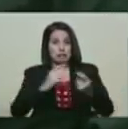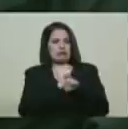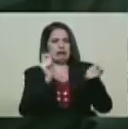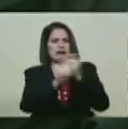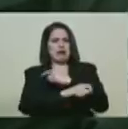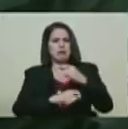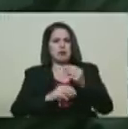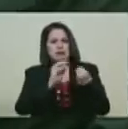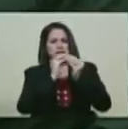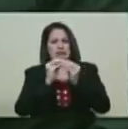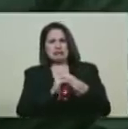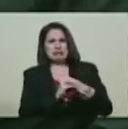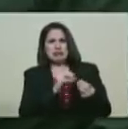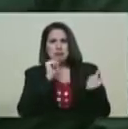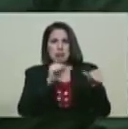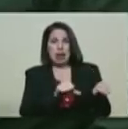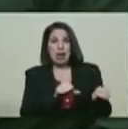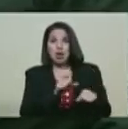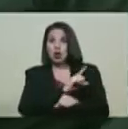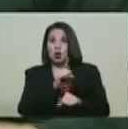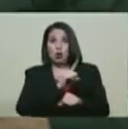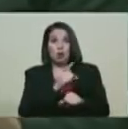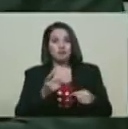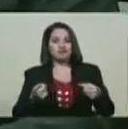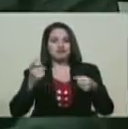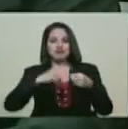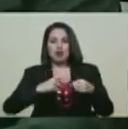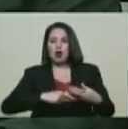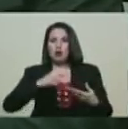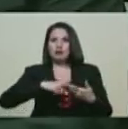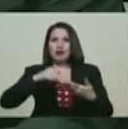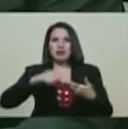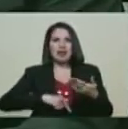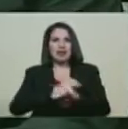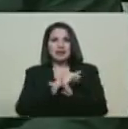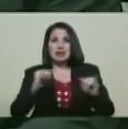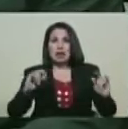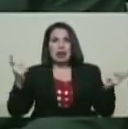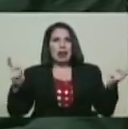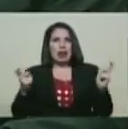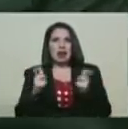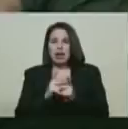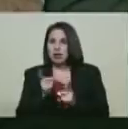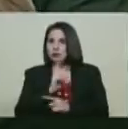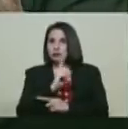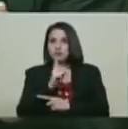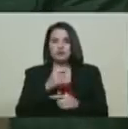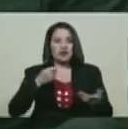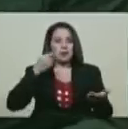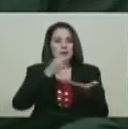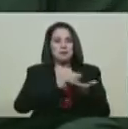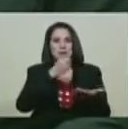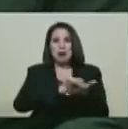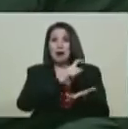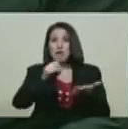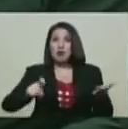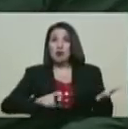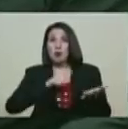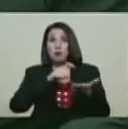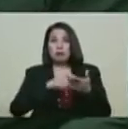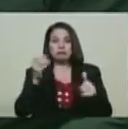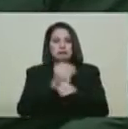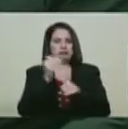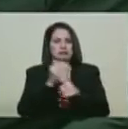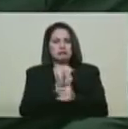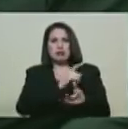modificación, para que ninguna obra contratada sea reducida en su alcance y ellos logren